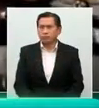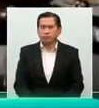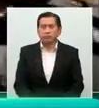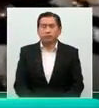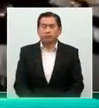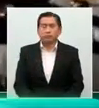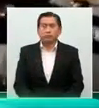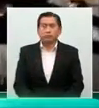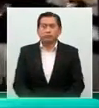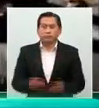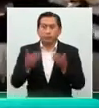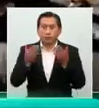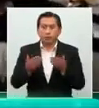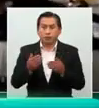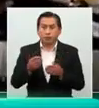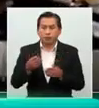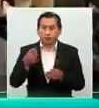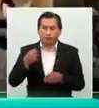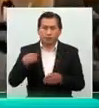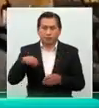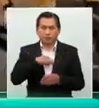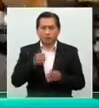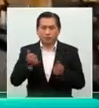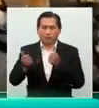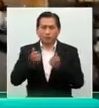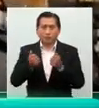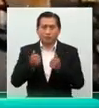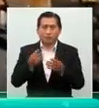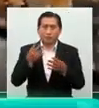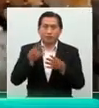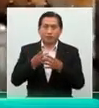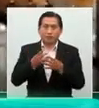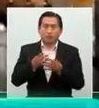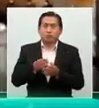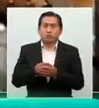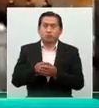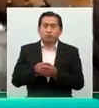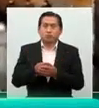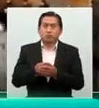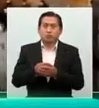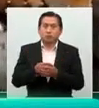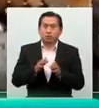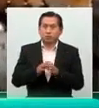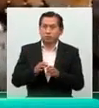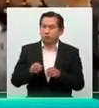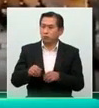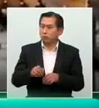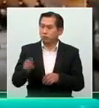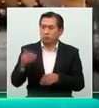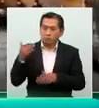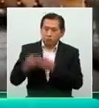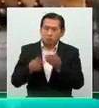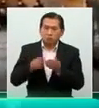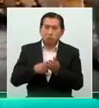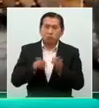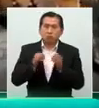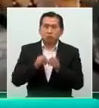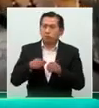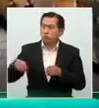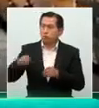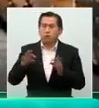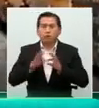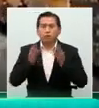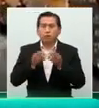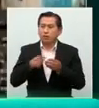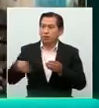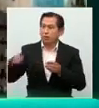Lo que corresponde por parte de la administración, no solo en este centro, sino con cualquier otro centro, con las familias,